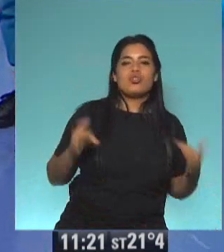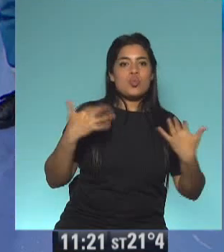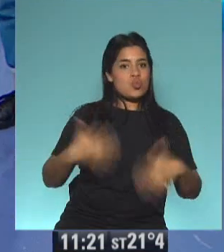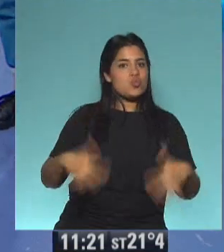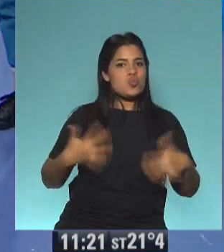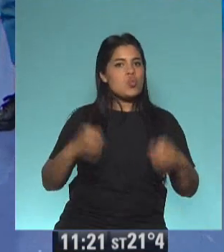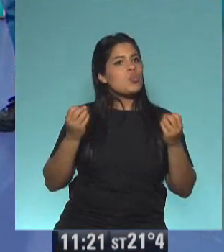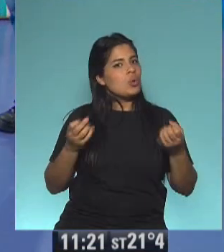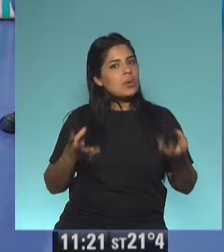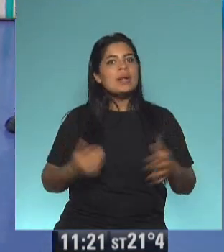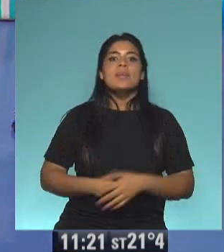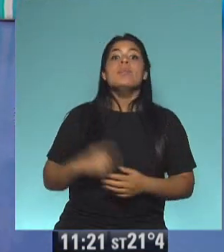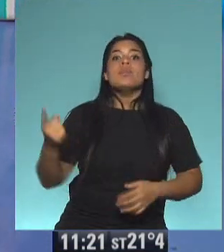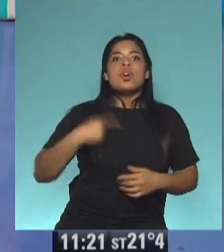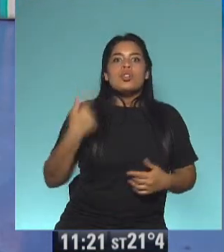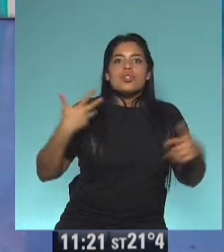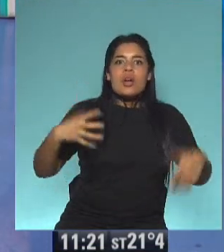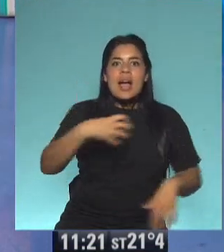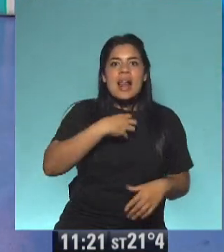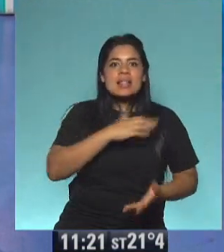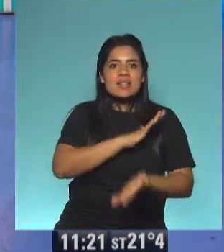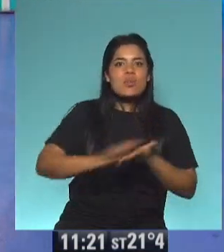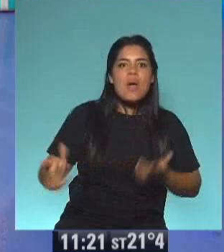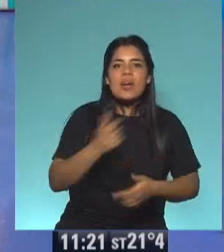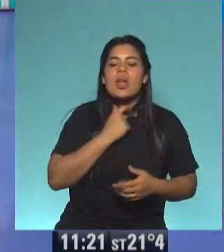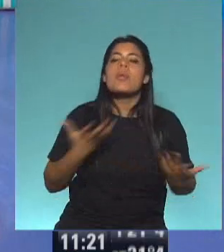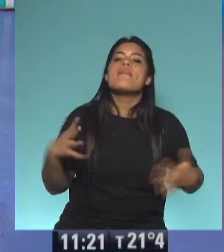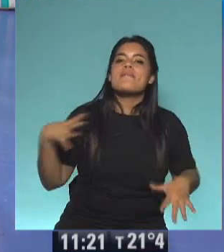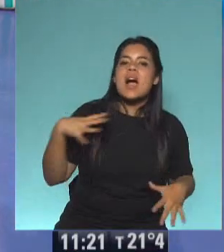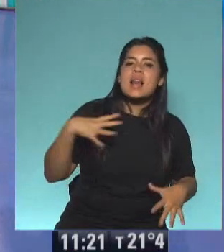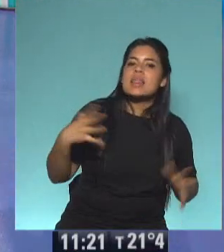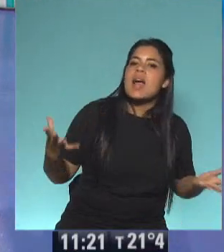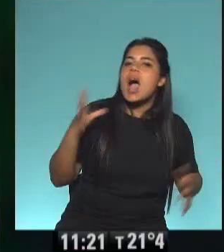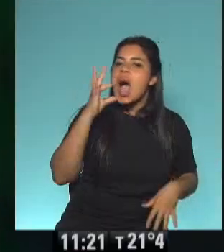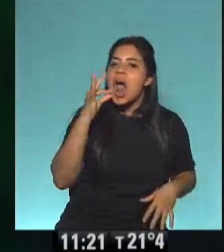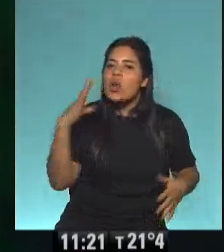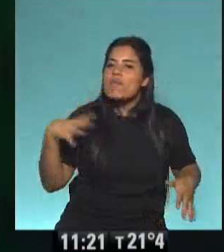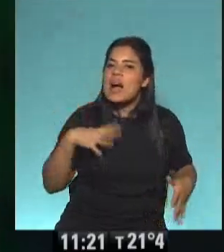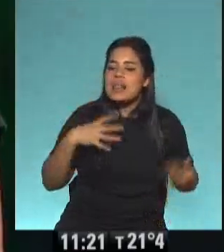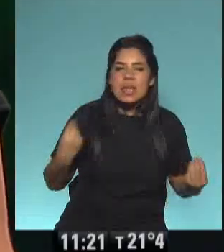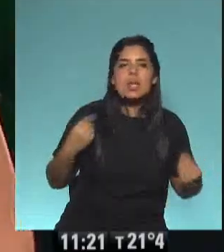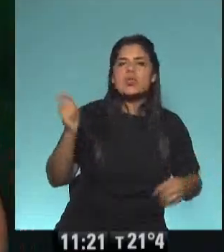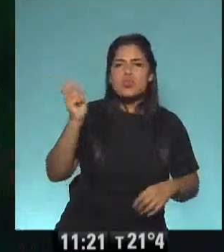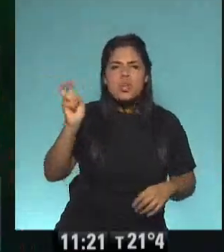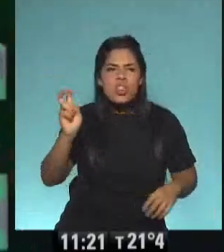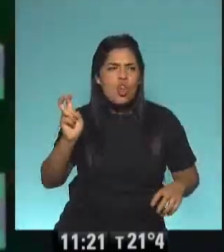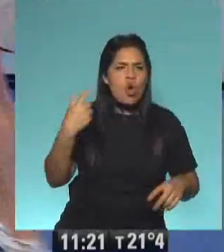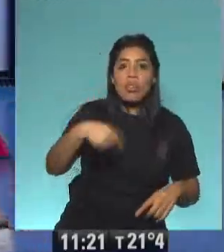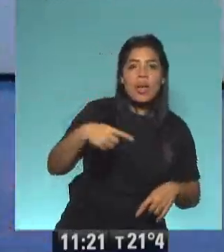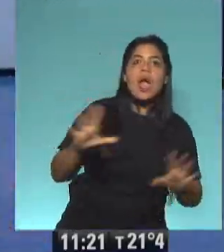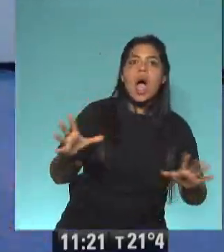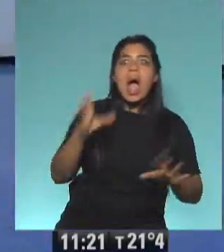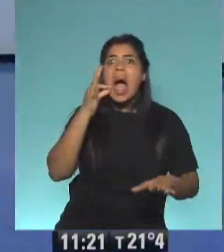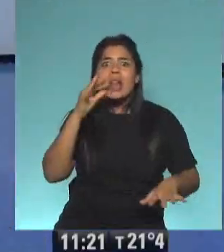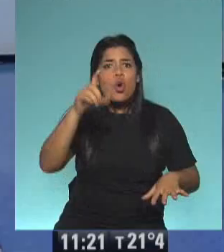Y nosotros que queremos empezar una nueva clase, pero también falta algo, ¿no? Tiene que sonar algo. Ay, ya. Ay, Emilia, agárrate,